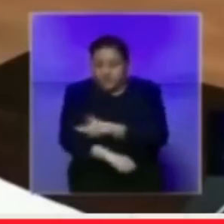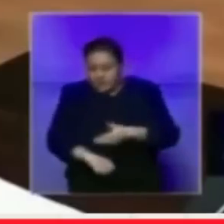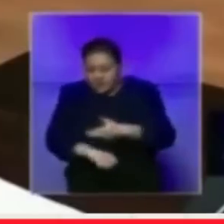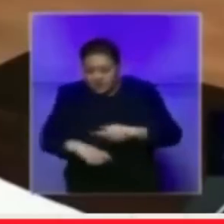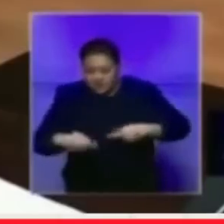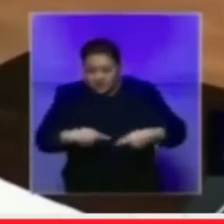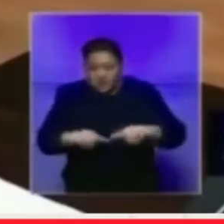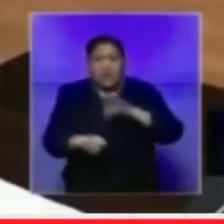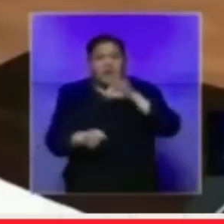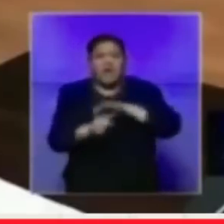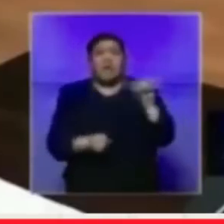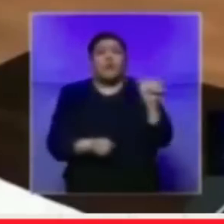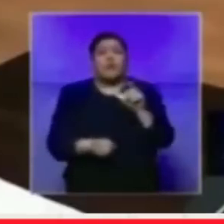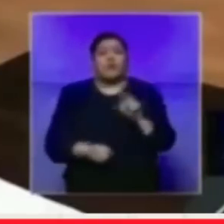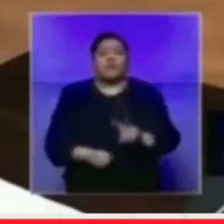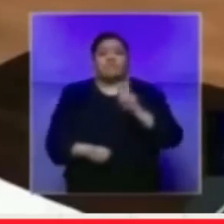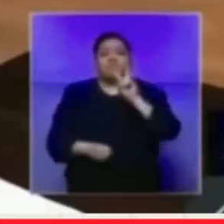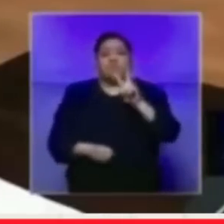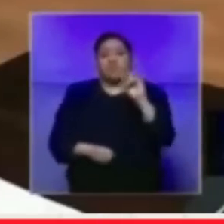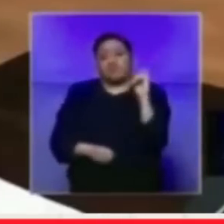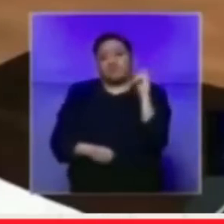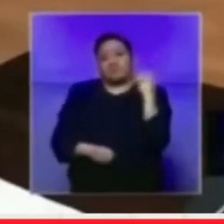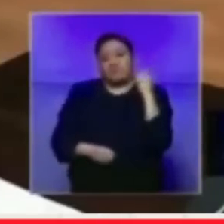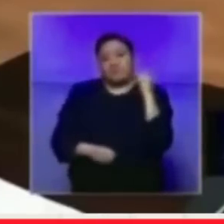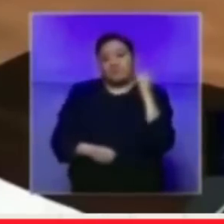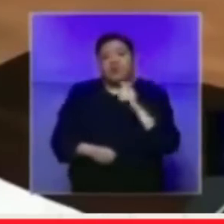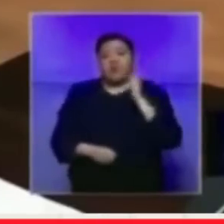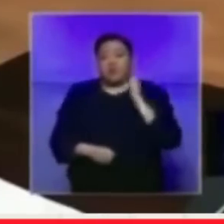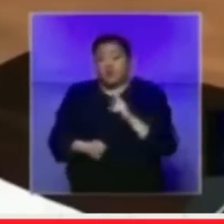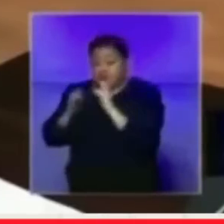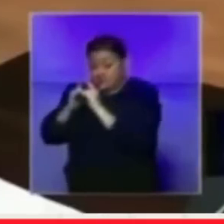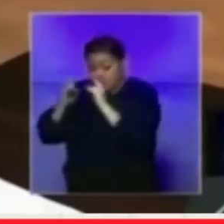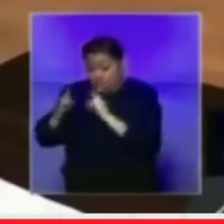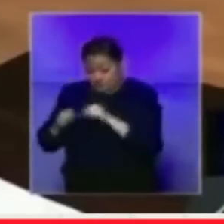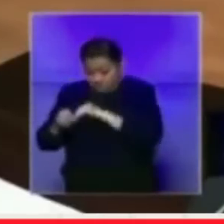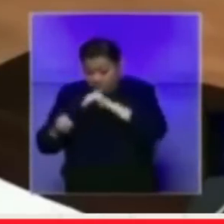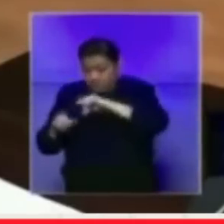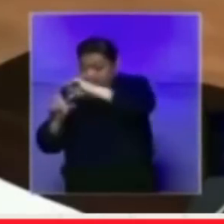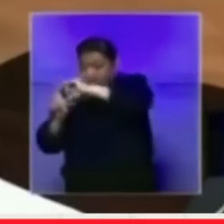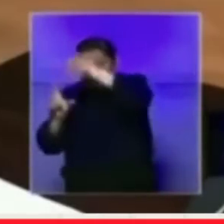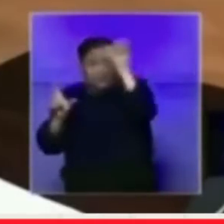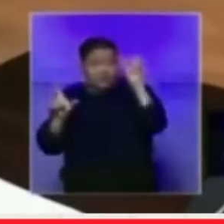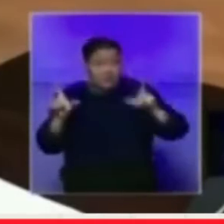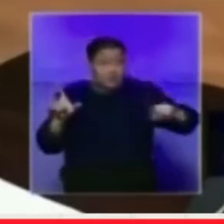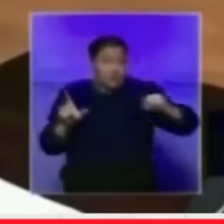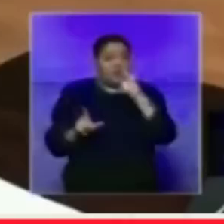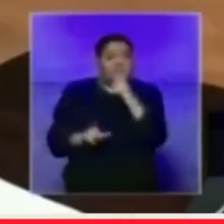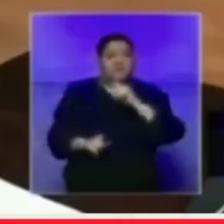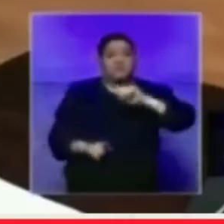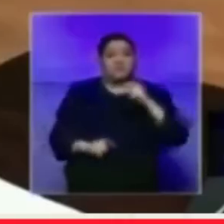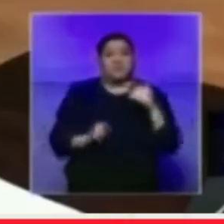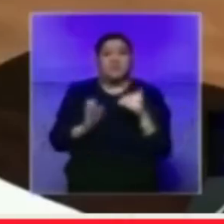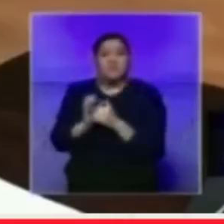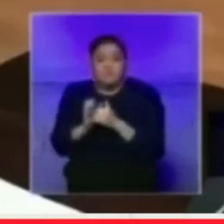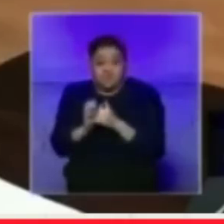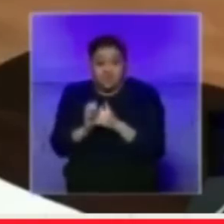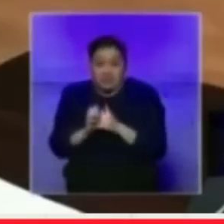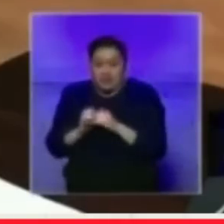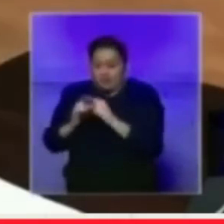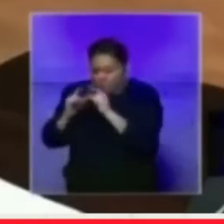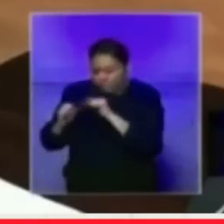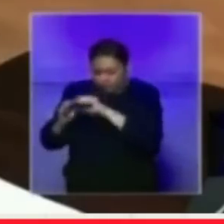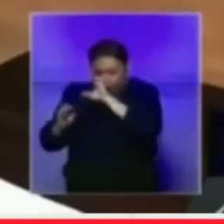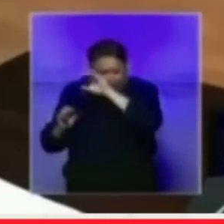el pasado 2 de junio. Ese día se instalaron 170.061 casillas en el territorio nacional,